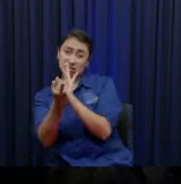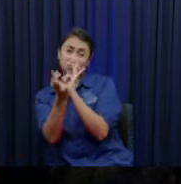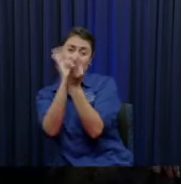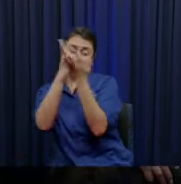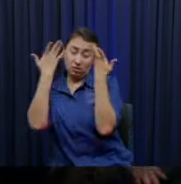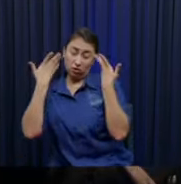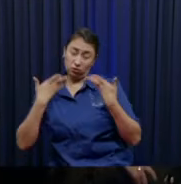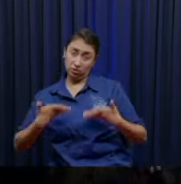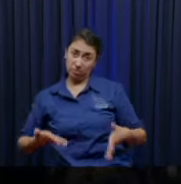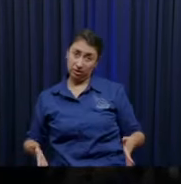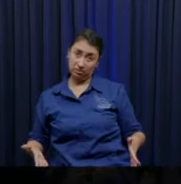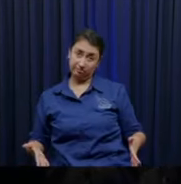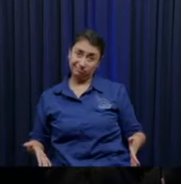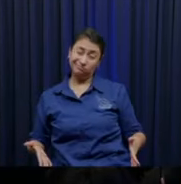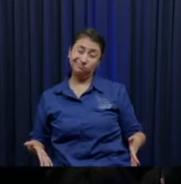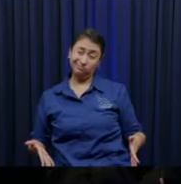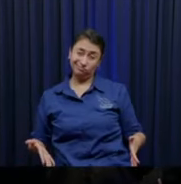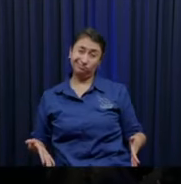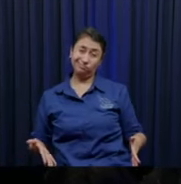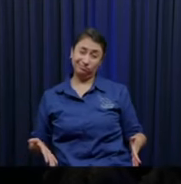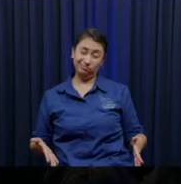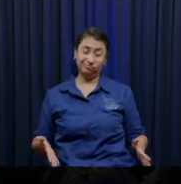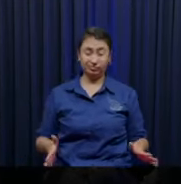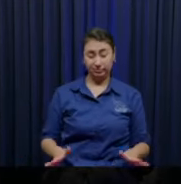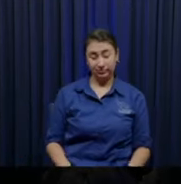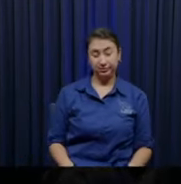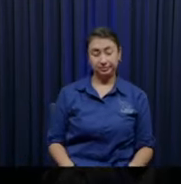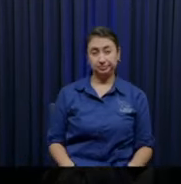impresión que hay algunos que son demasiado